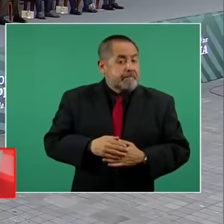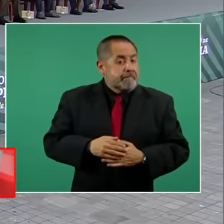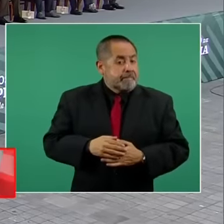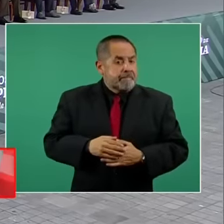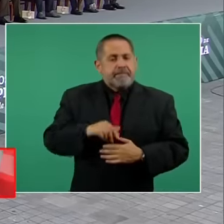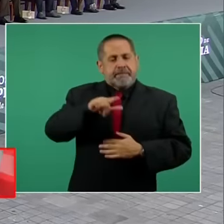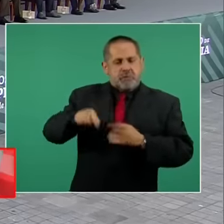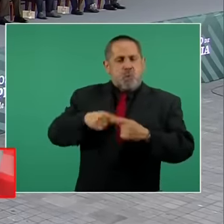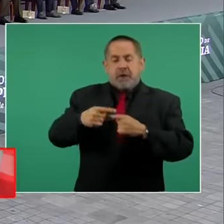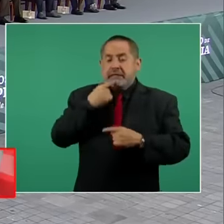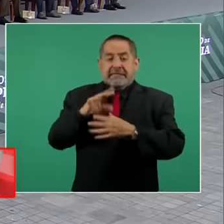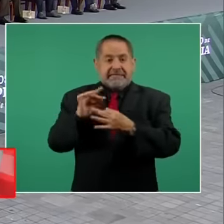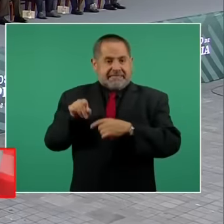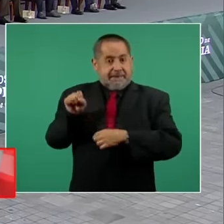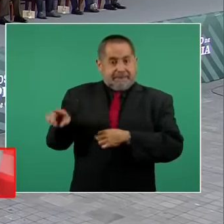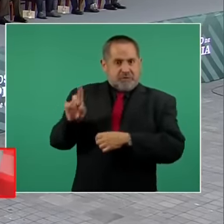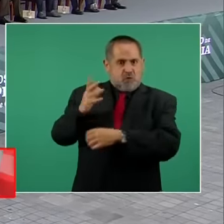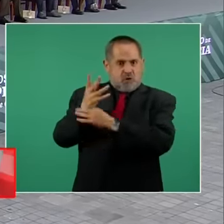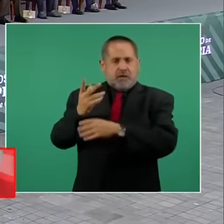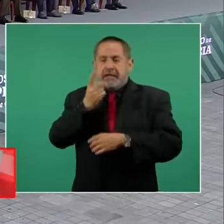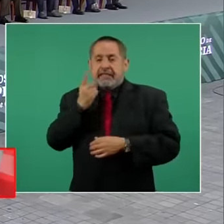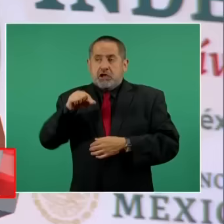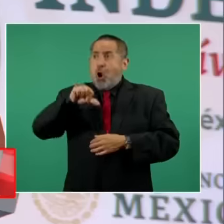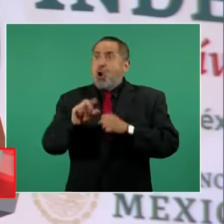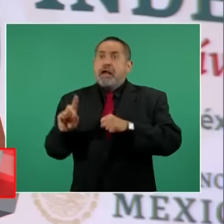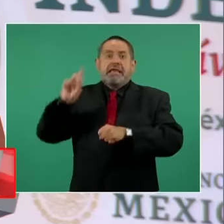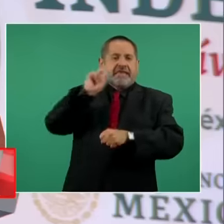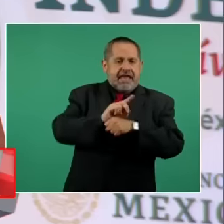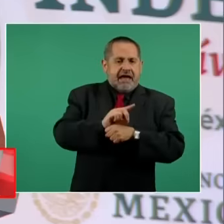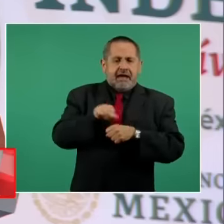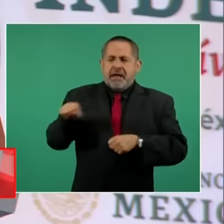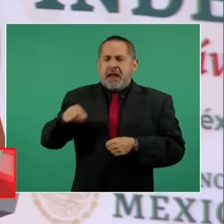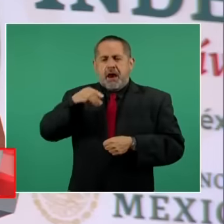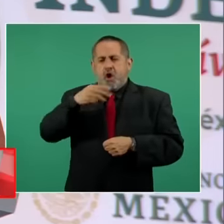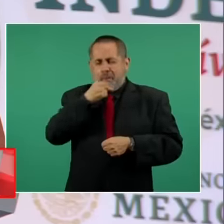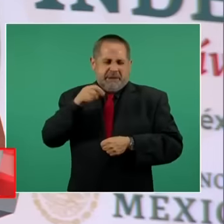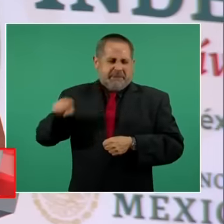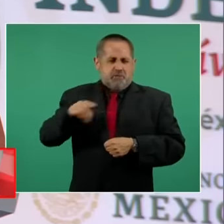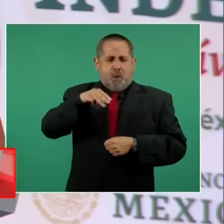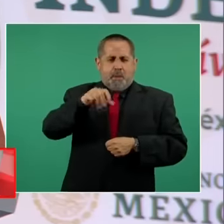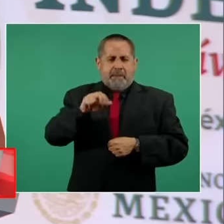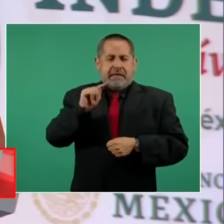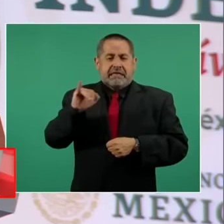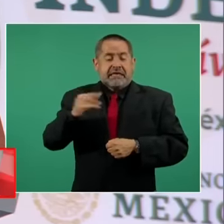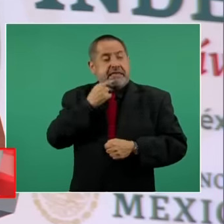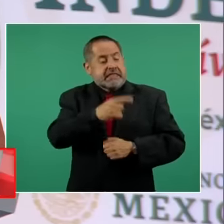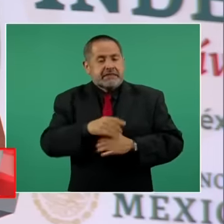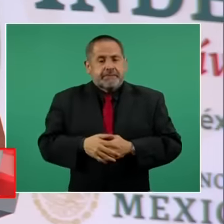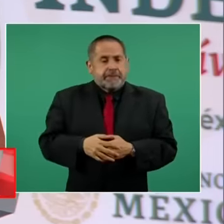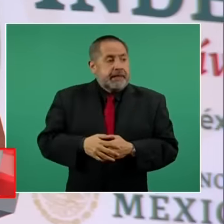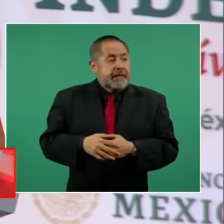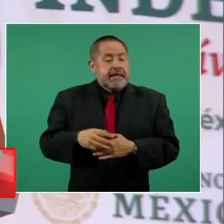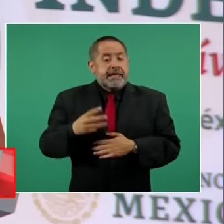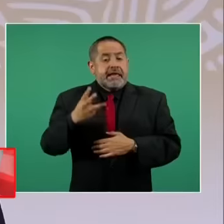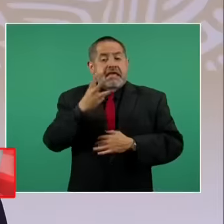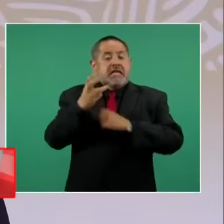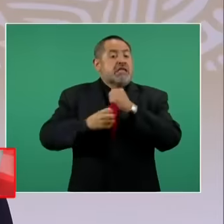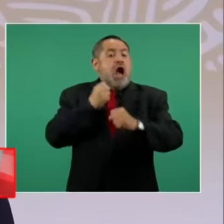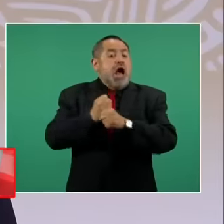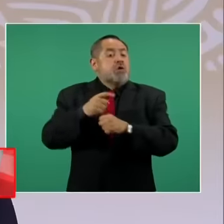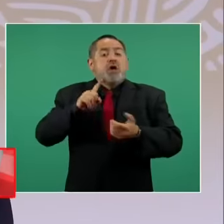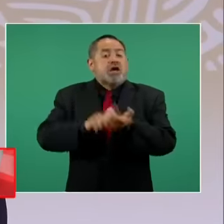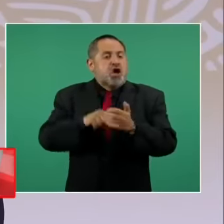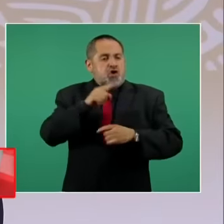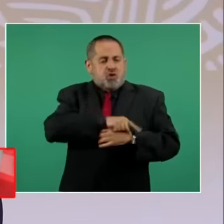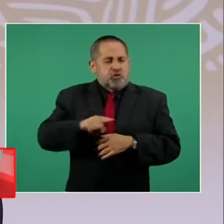refiriéndose a la significativa fecha que conmemoramos hoy, Martí expresa: 300 años después, un cura